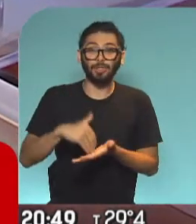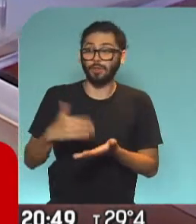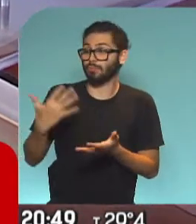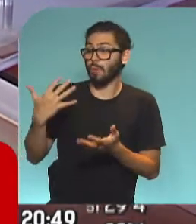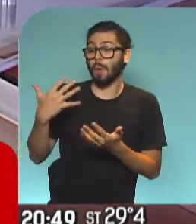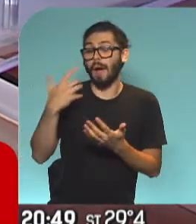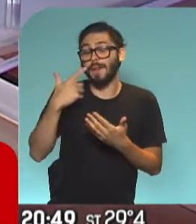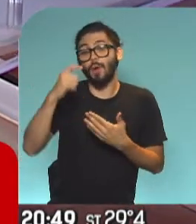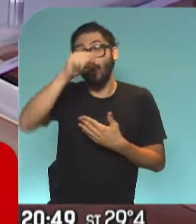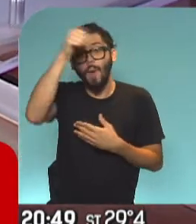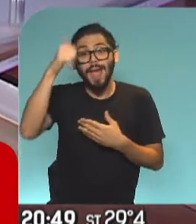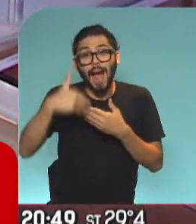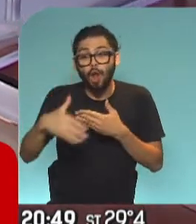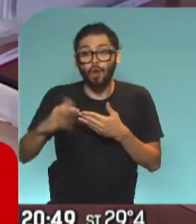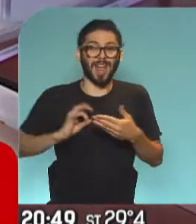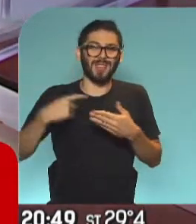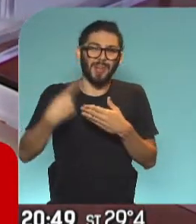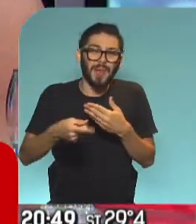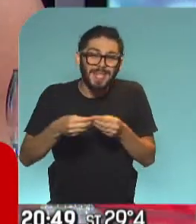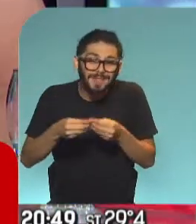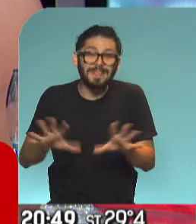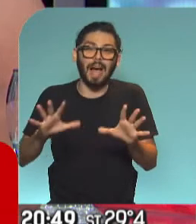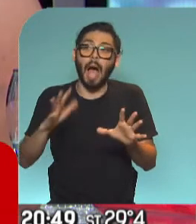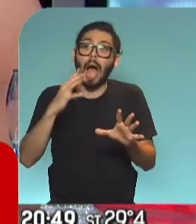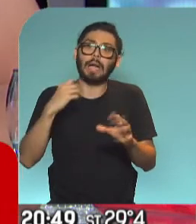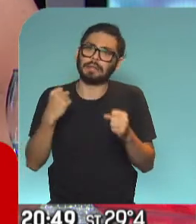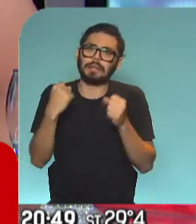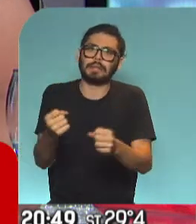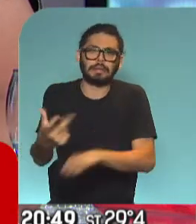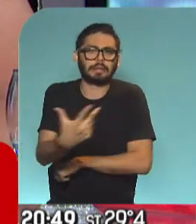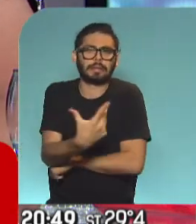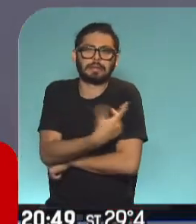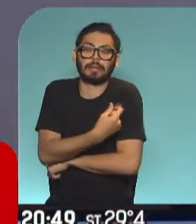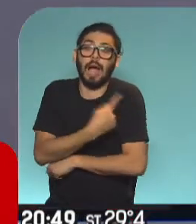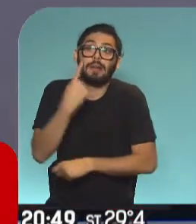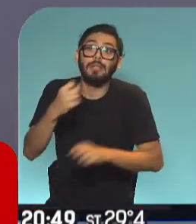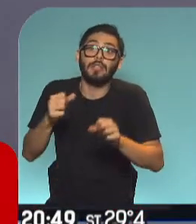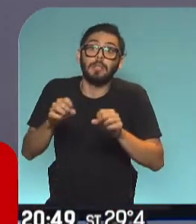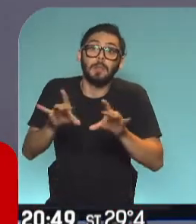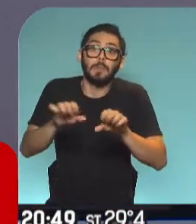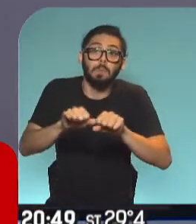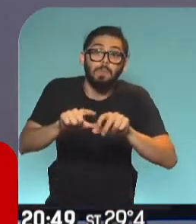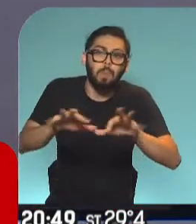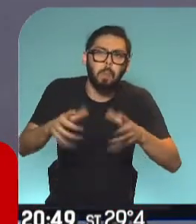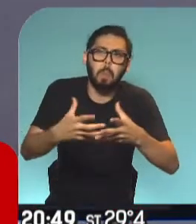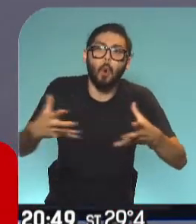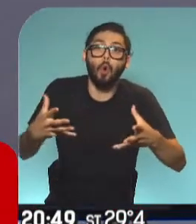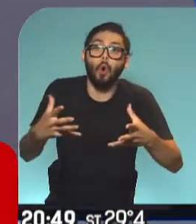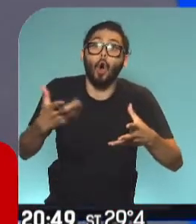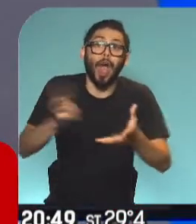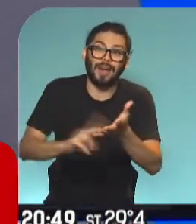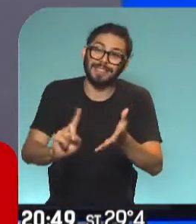verano vamos a hacer el esfuerzo para que bueno para que así sea y para que no tengamos rebrote en quántico eres el análisis que hace es de todo el año